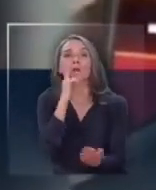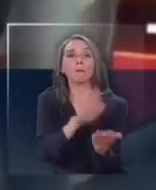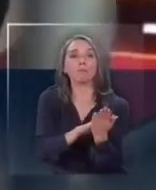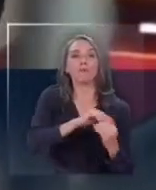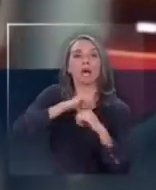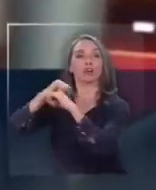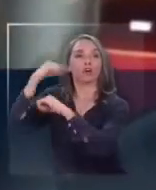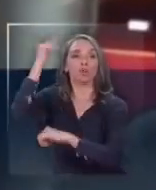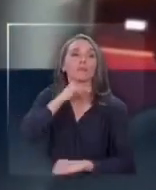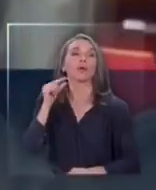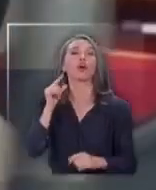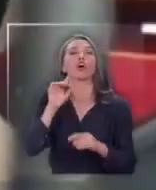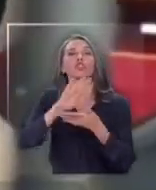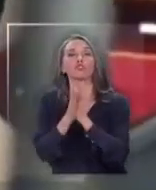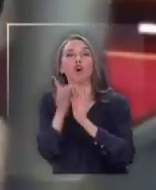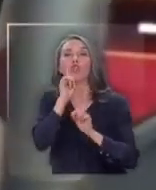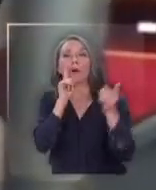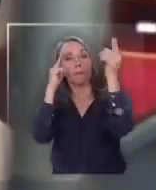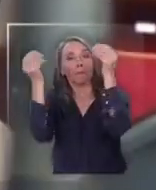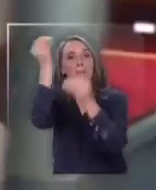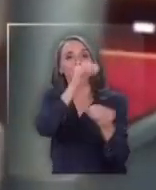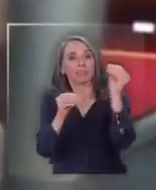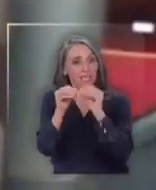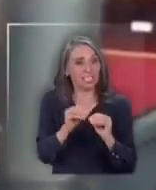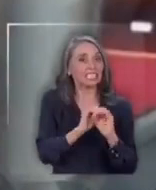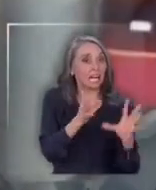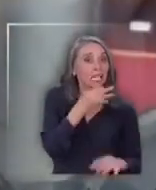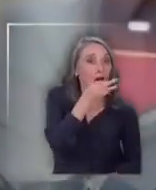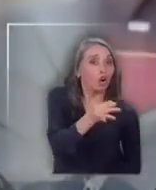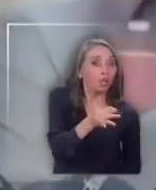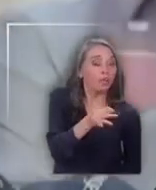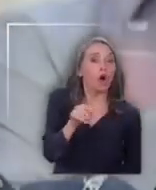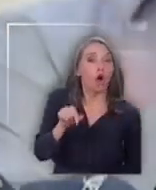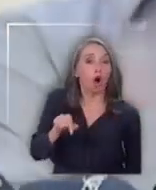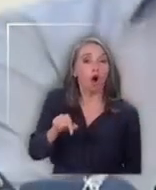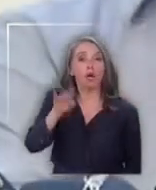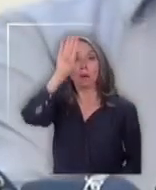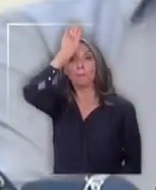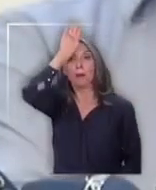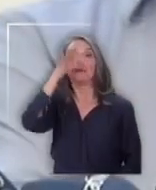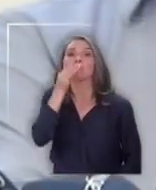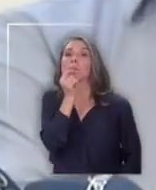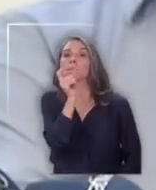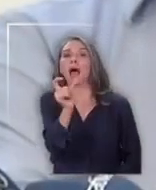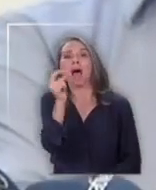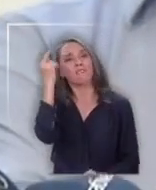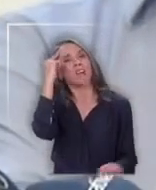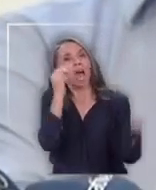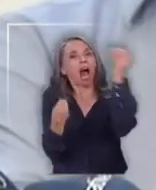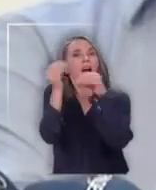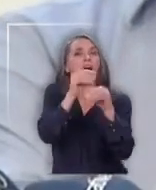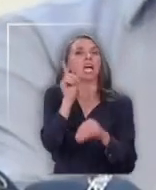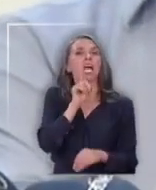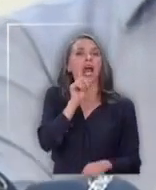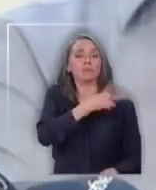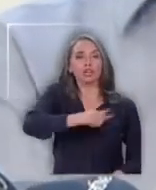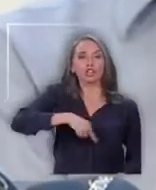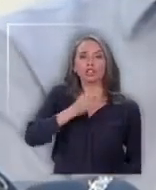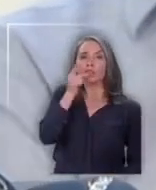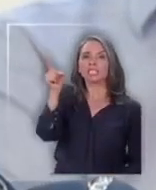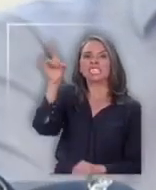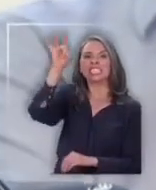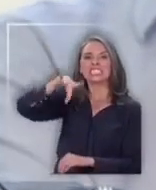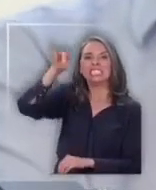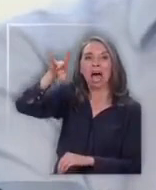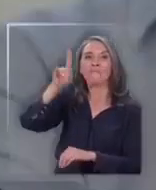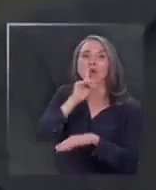Todo es calumnia. Claro. Hoy el Papa llama calumnias a nuestras afirmaciones de